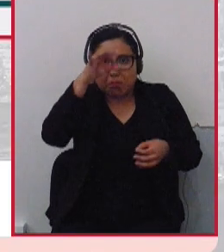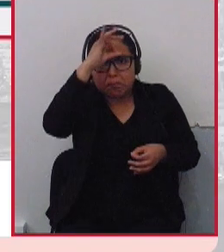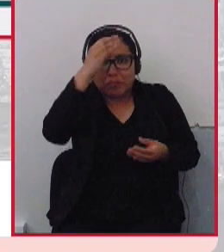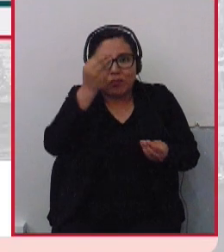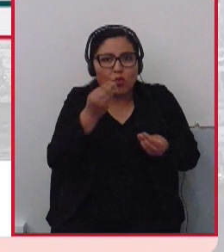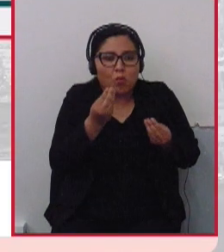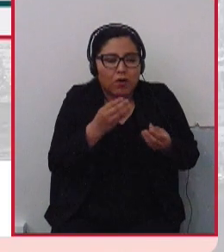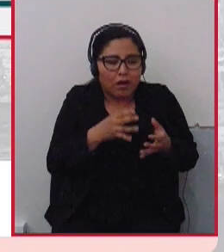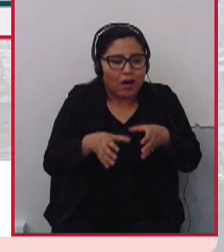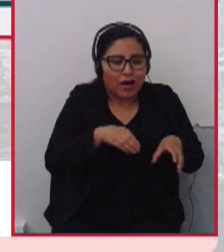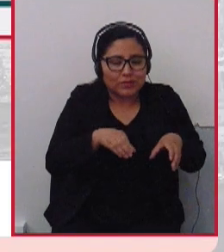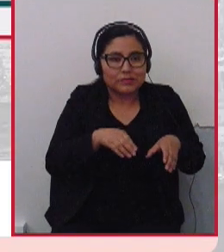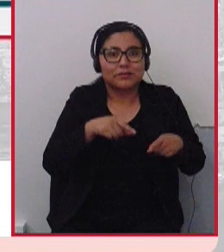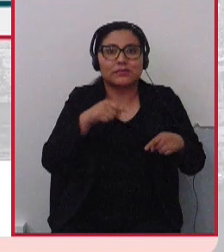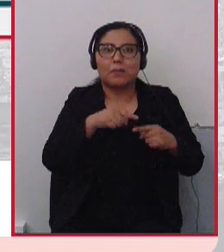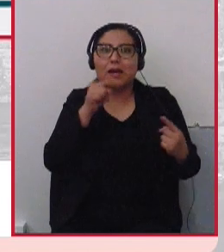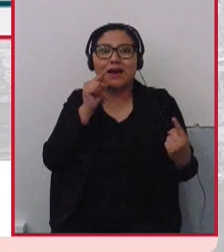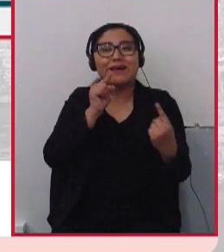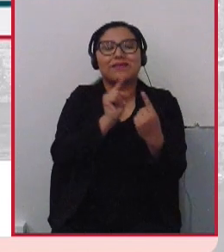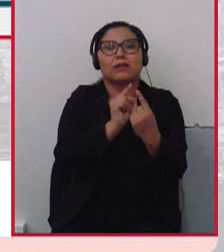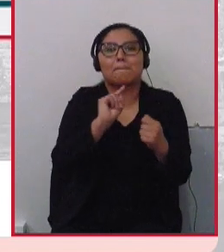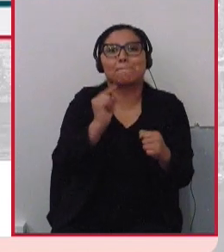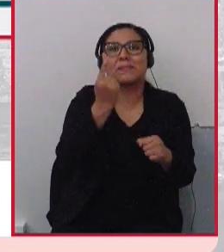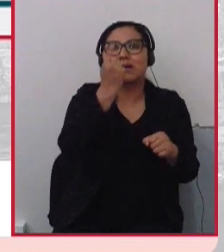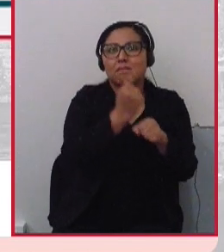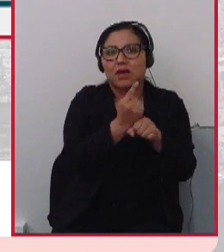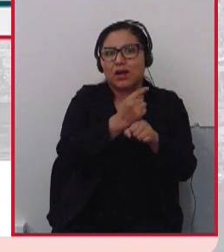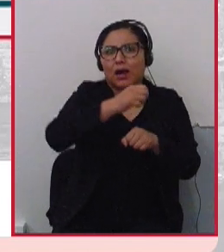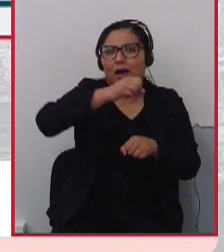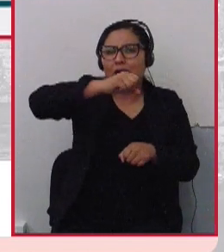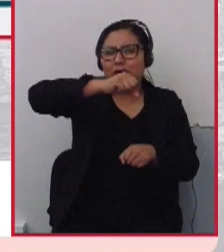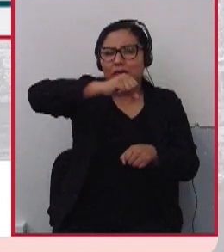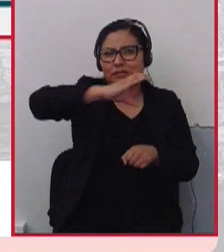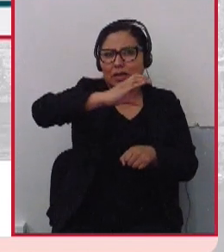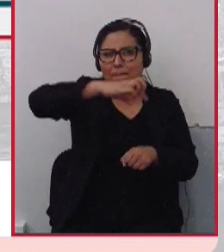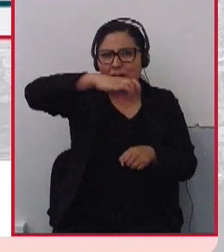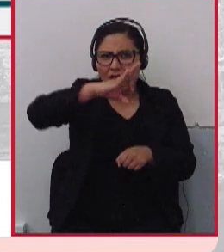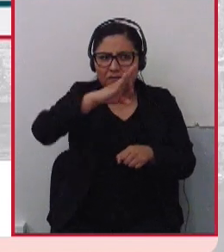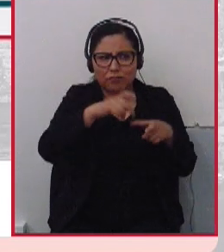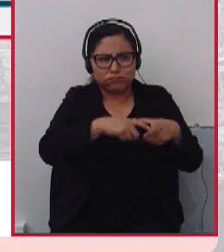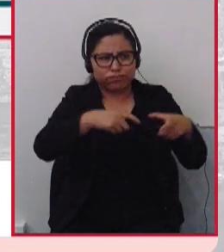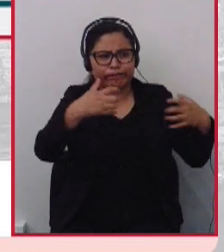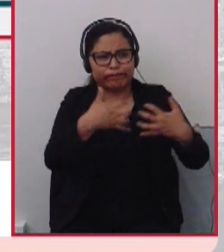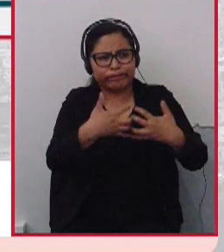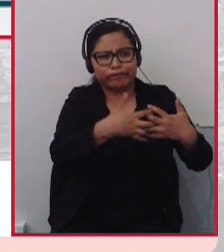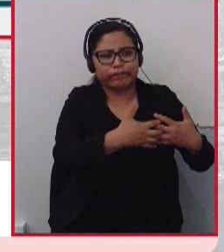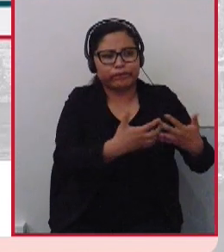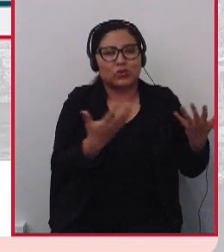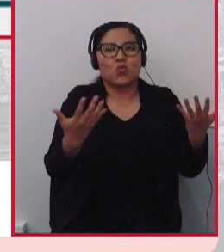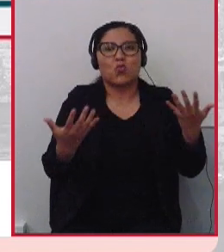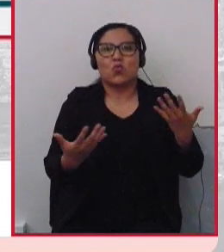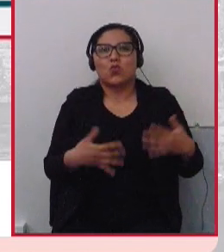y tener el reto que era la primera planta CPF, un tajo abierto, ¿no? Y un greenfield.